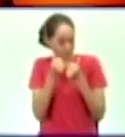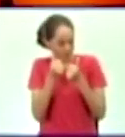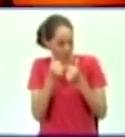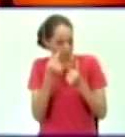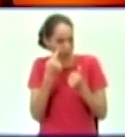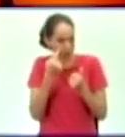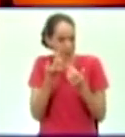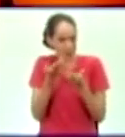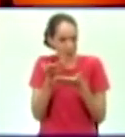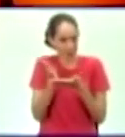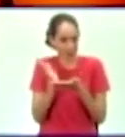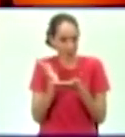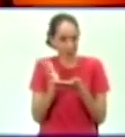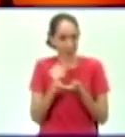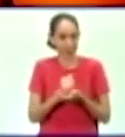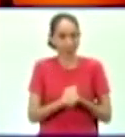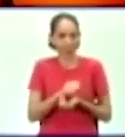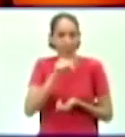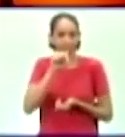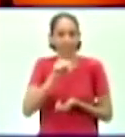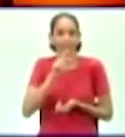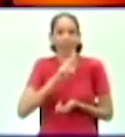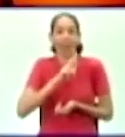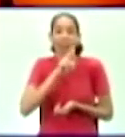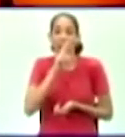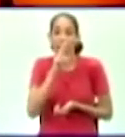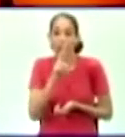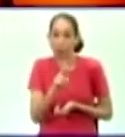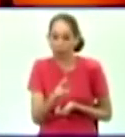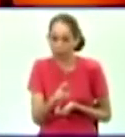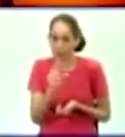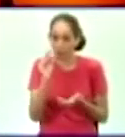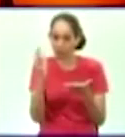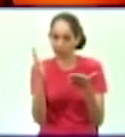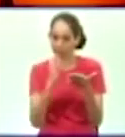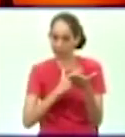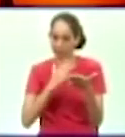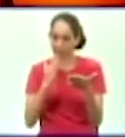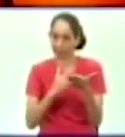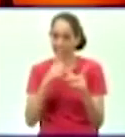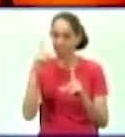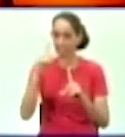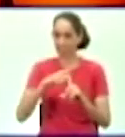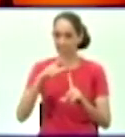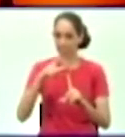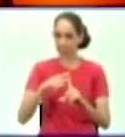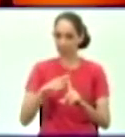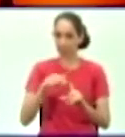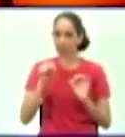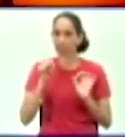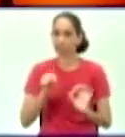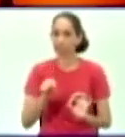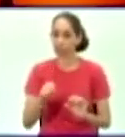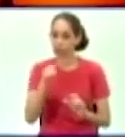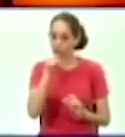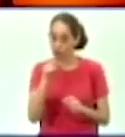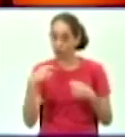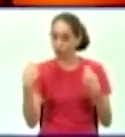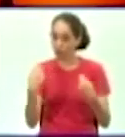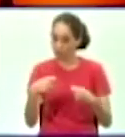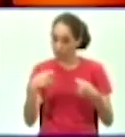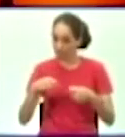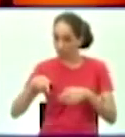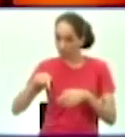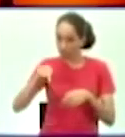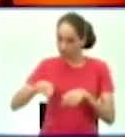la respuesta, que al final de tu capítulo, en tu libro de texto que debes tener junto a ti, vas